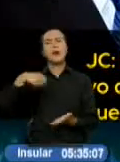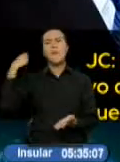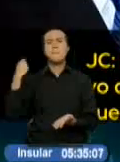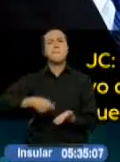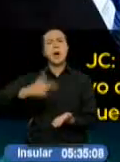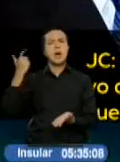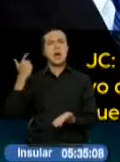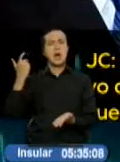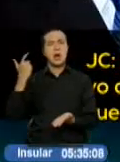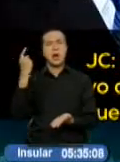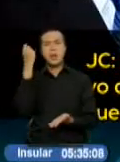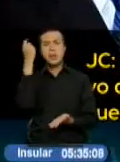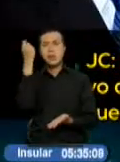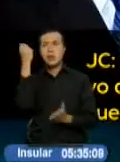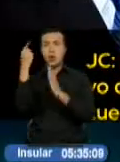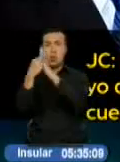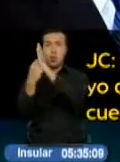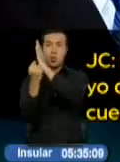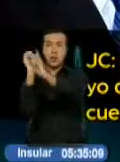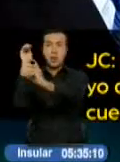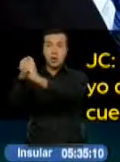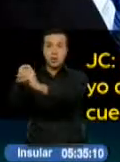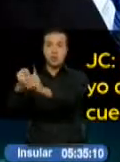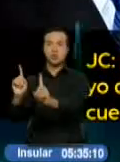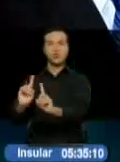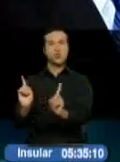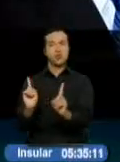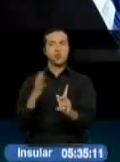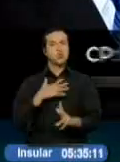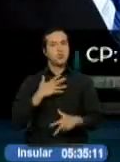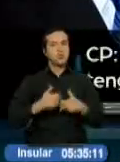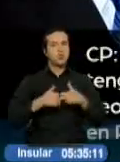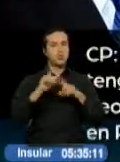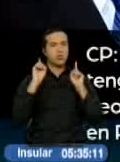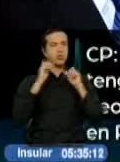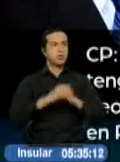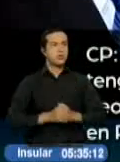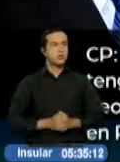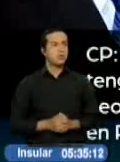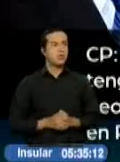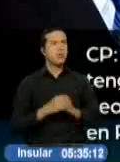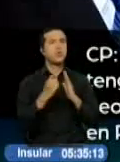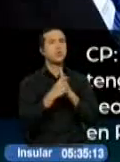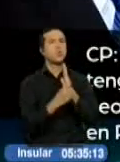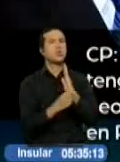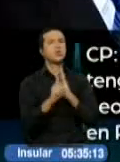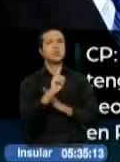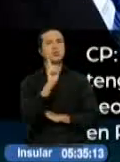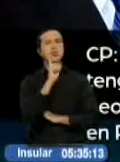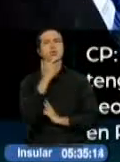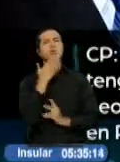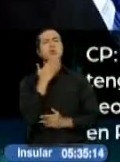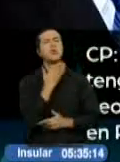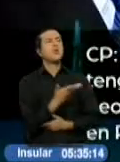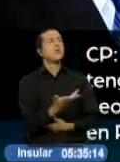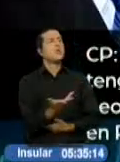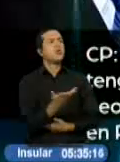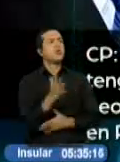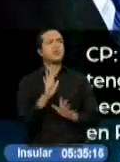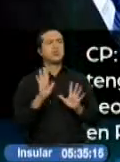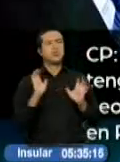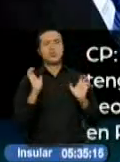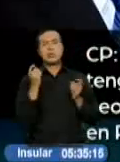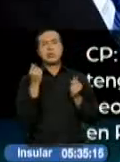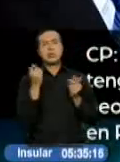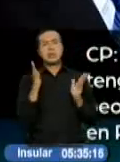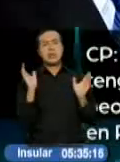efectivo, no quiero en cuenta, justo para no tener problemas. Nada de cuenta, ni nada, prefiero yo, y mira, yo no tengo ni